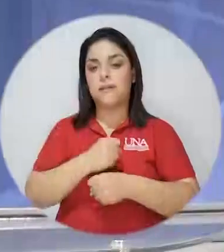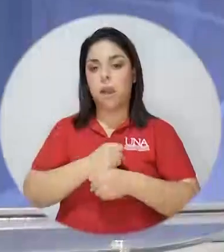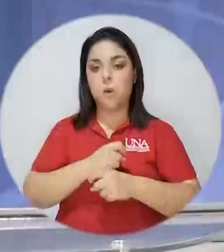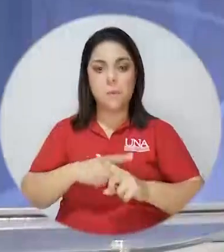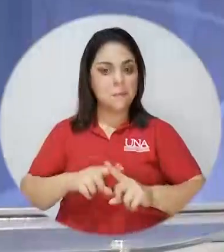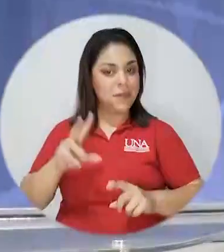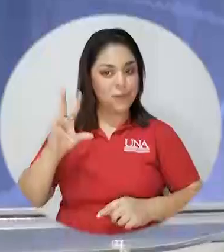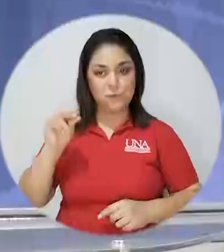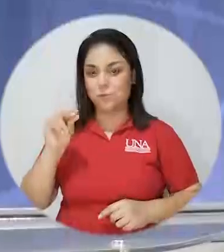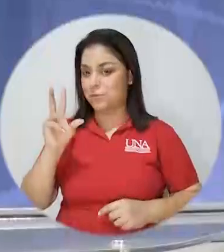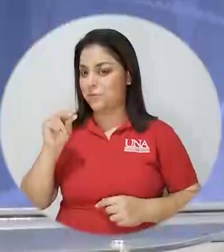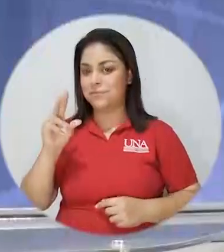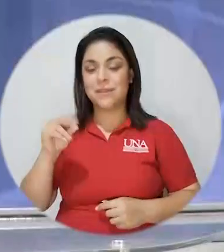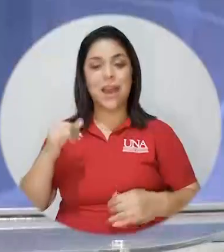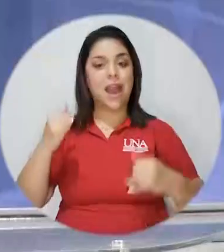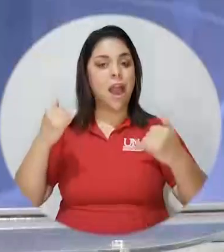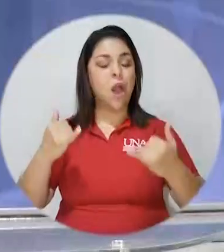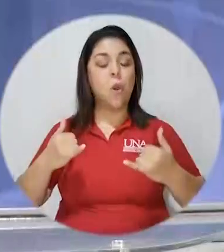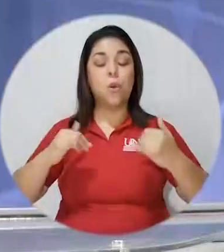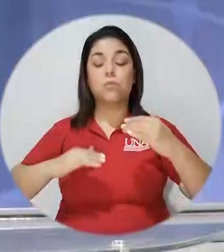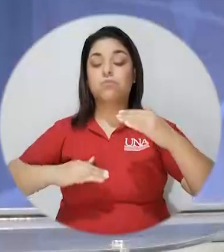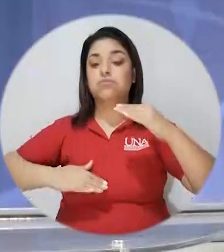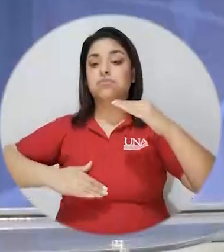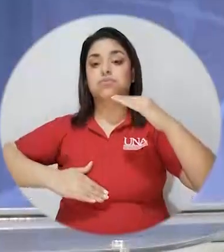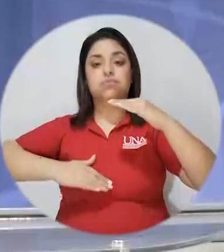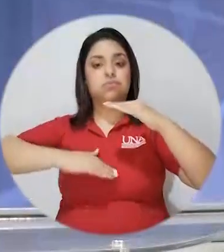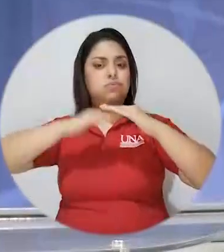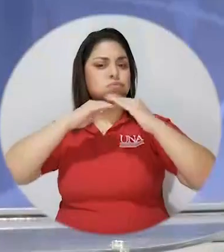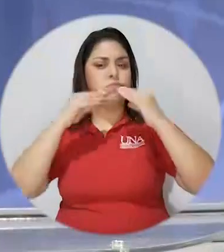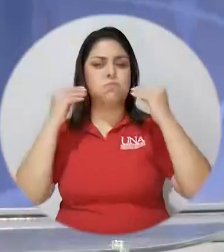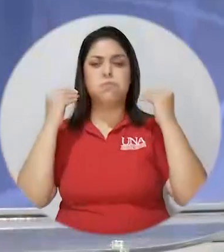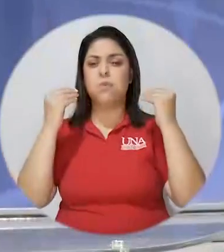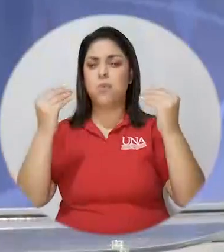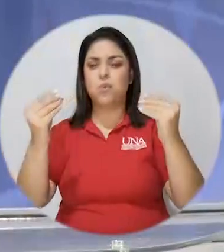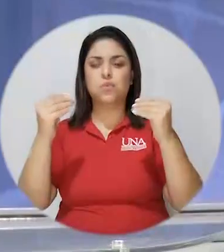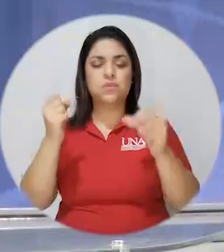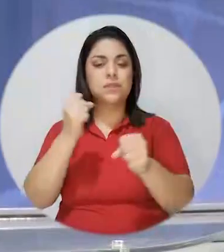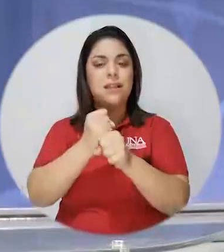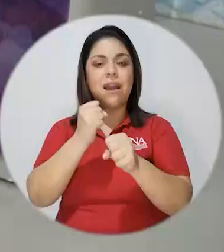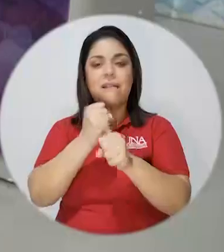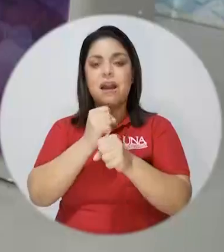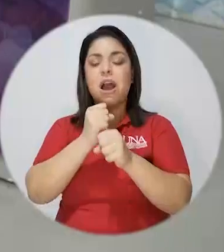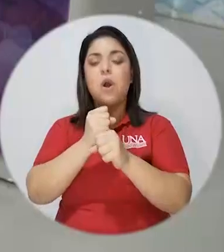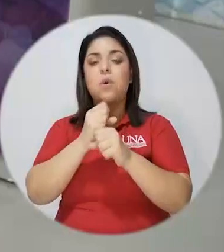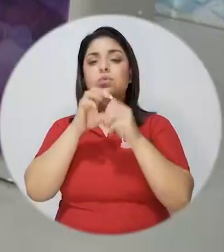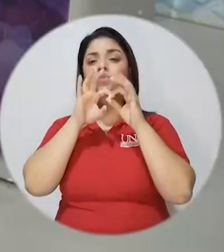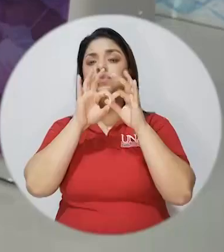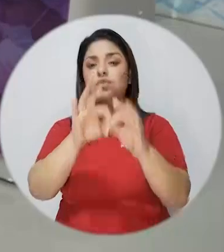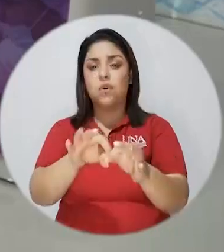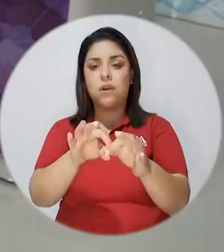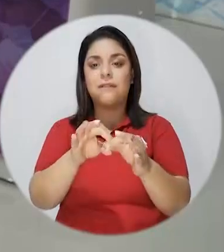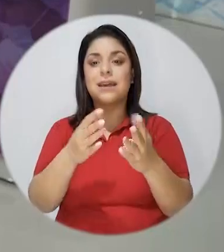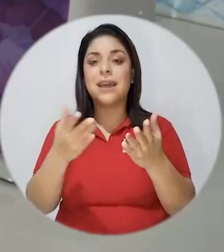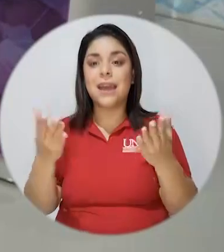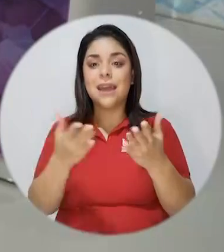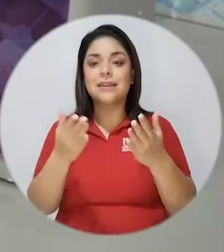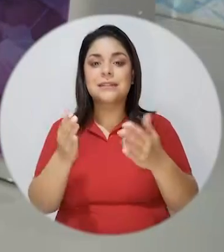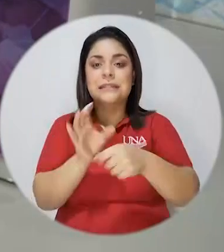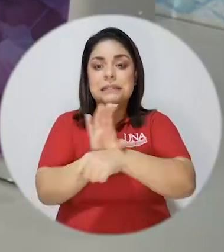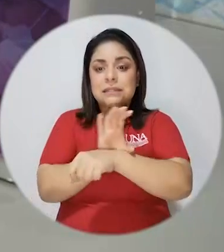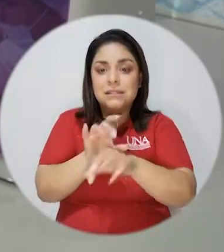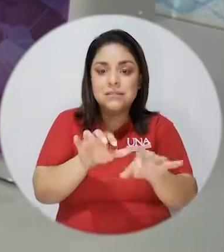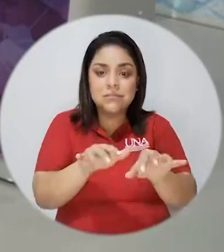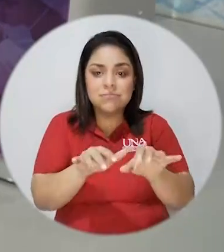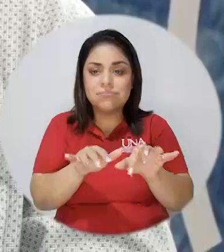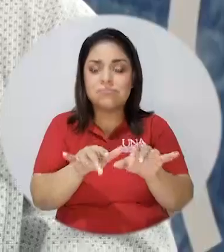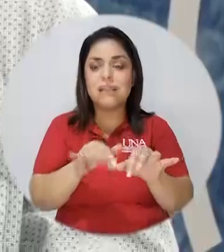lo contrario. Sí, yo ha habido diría un disparo de las ventas en línea. Ha excedido la cantidad de trabajo relacionado al mantenimiento